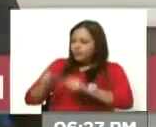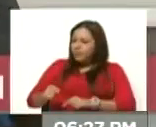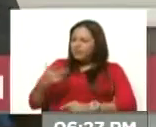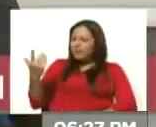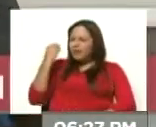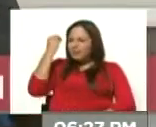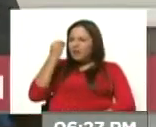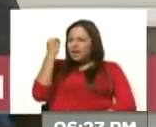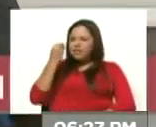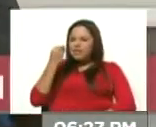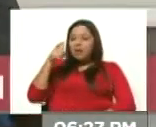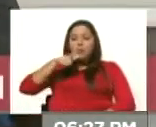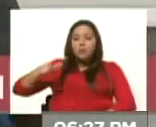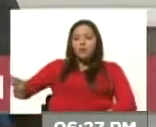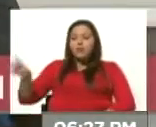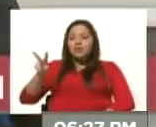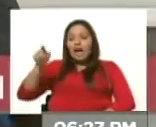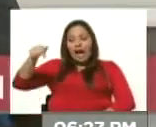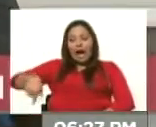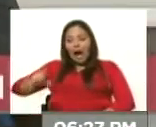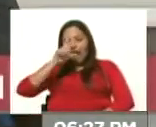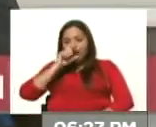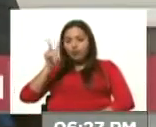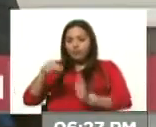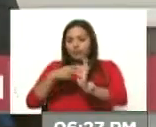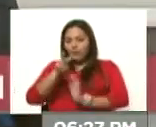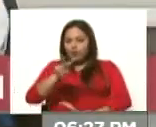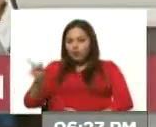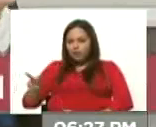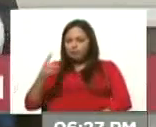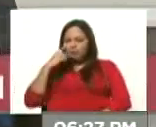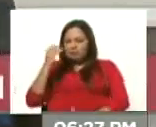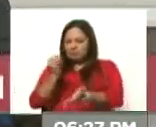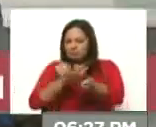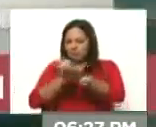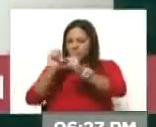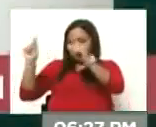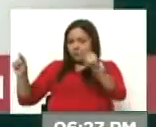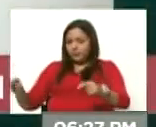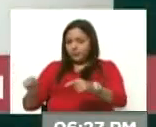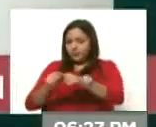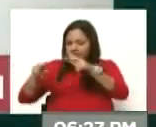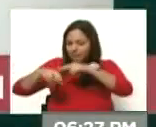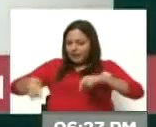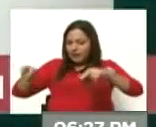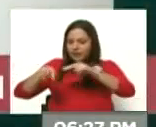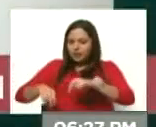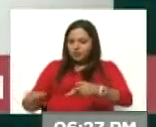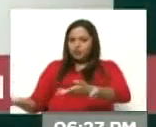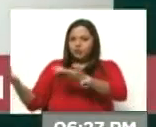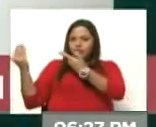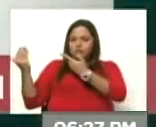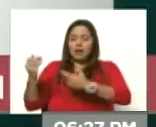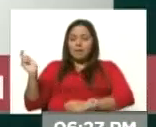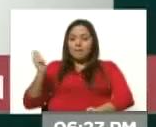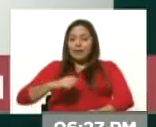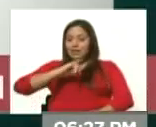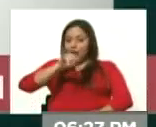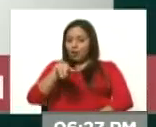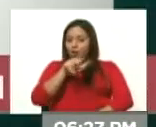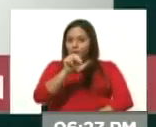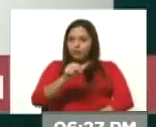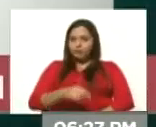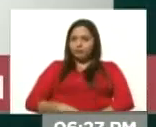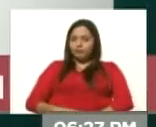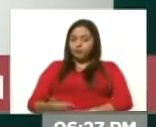en este año 2022 pues bien vamos a seguir analizando las láminas del estudio monitor país de óscar gamer del mes de junio y